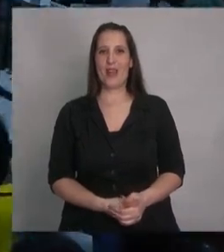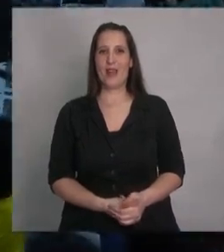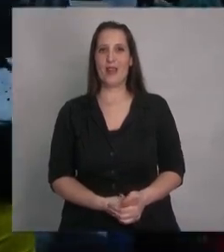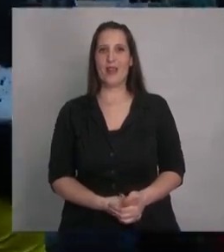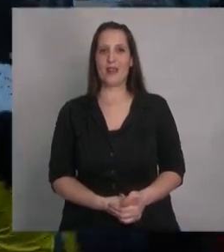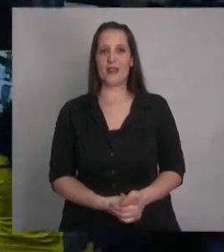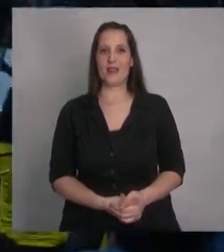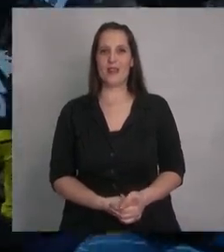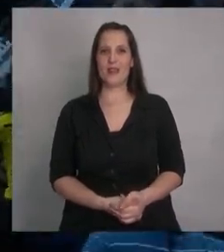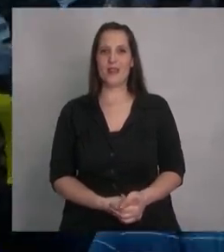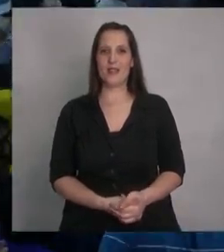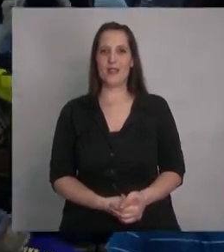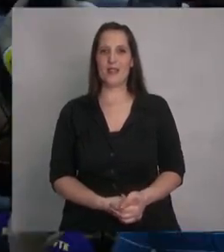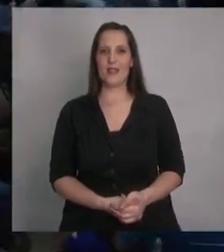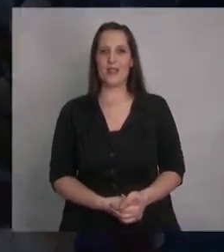¡Gracias!